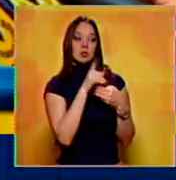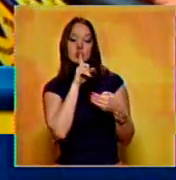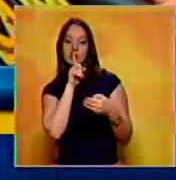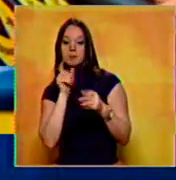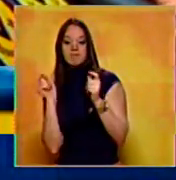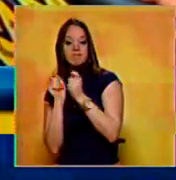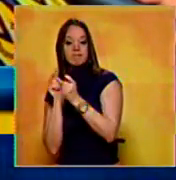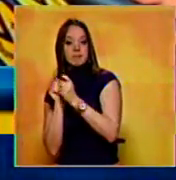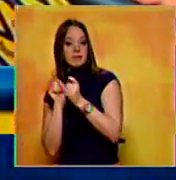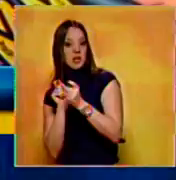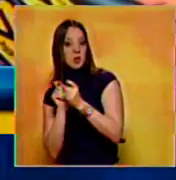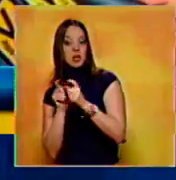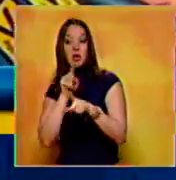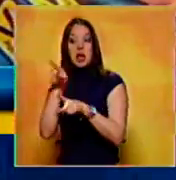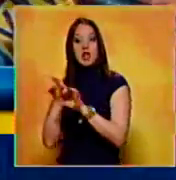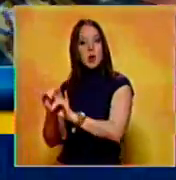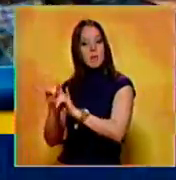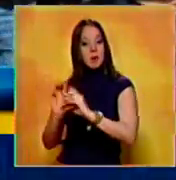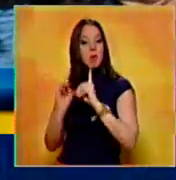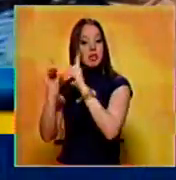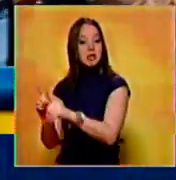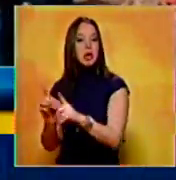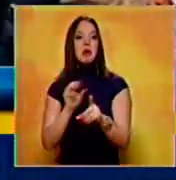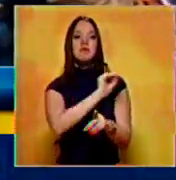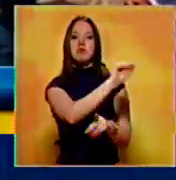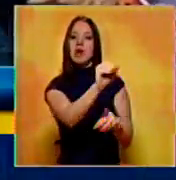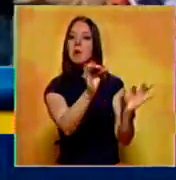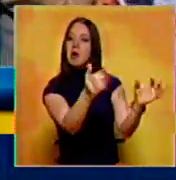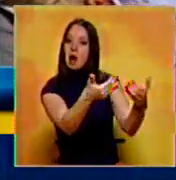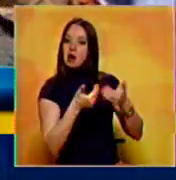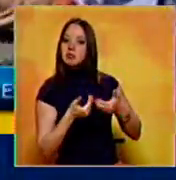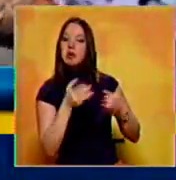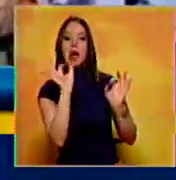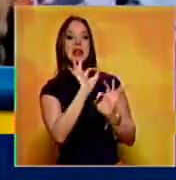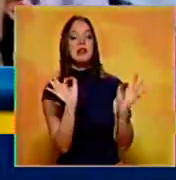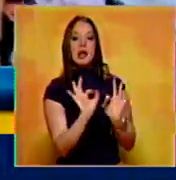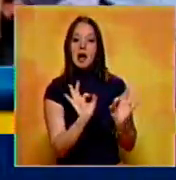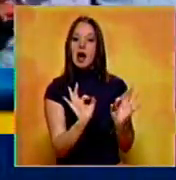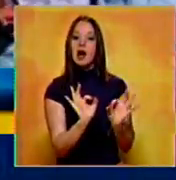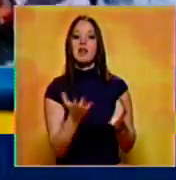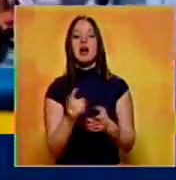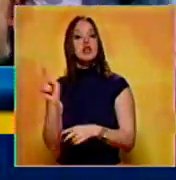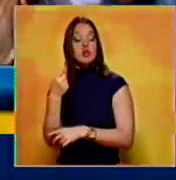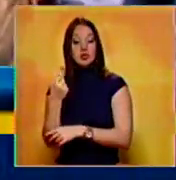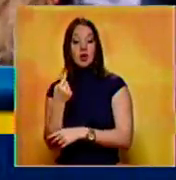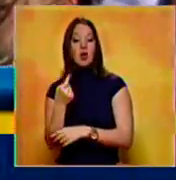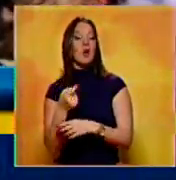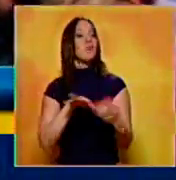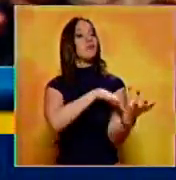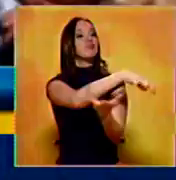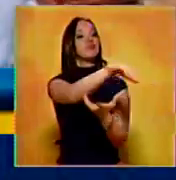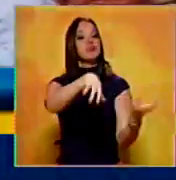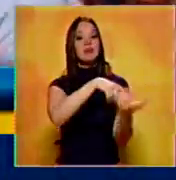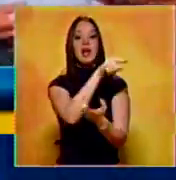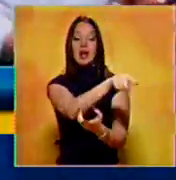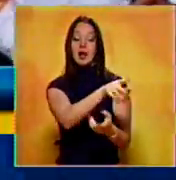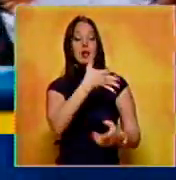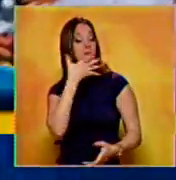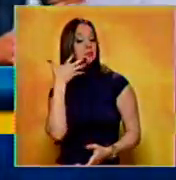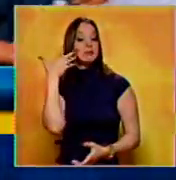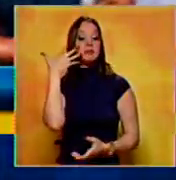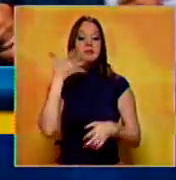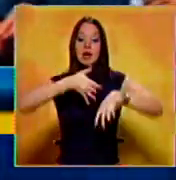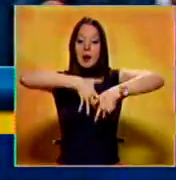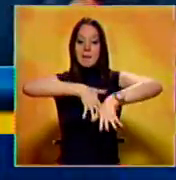trabajadores, tomaron decisiones sin el comité ejecutivo en pleno, de una matriz de opinión simplemente para sabotear esta prestigiosa